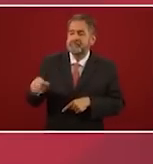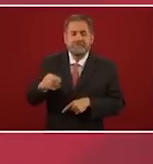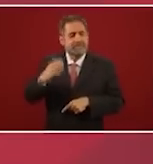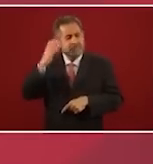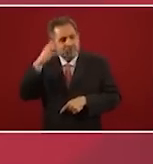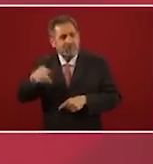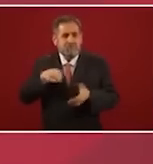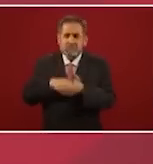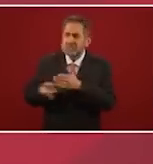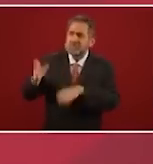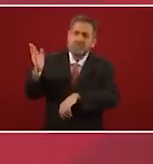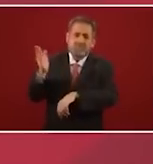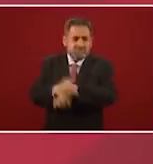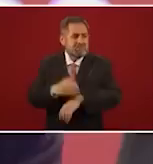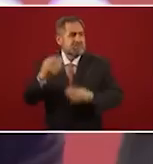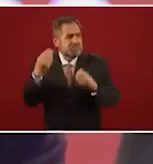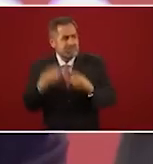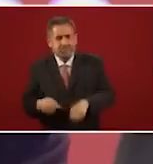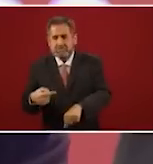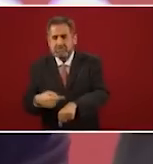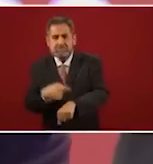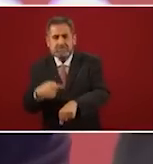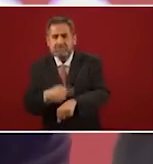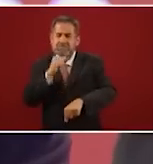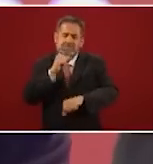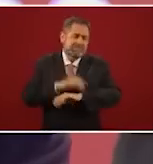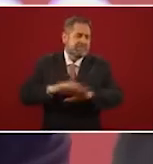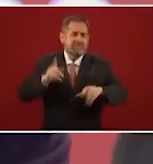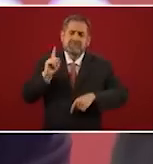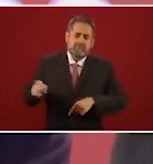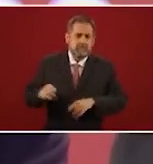a los niños sin quimioterapia. No,